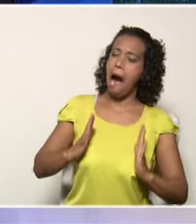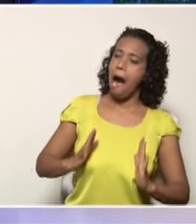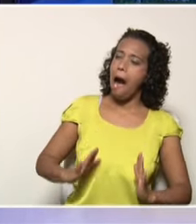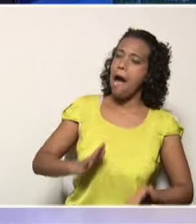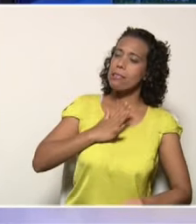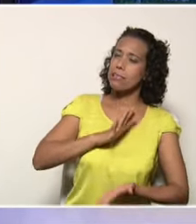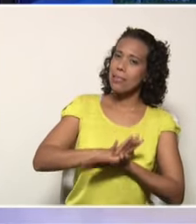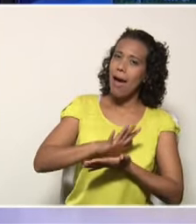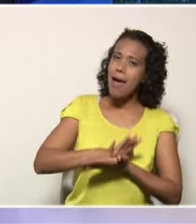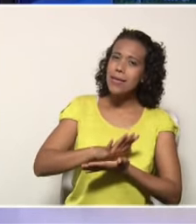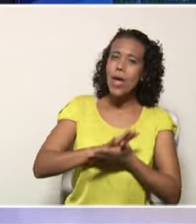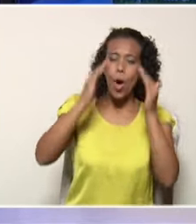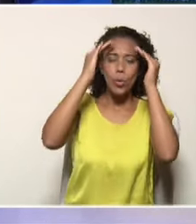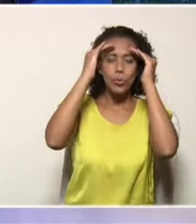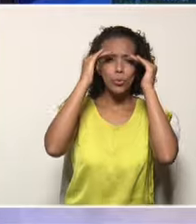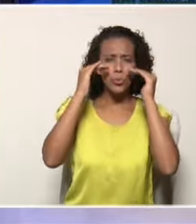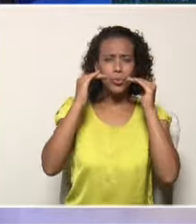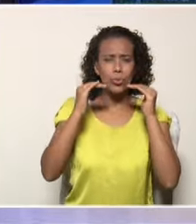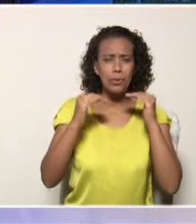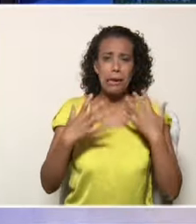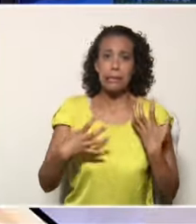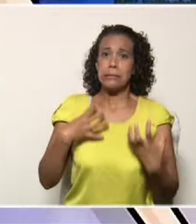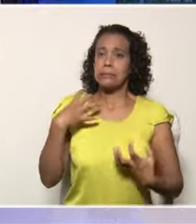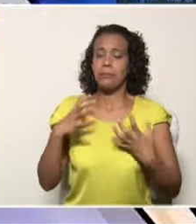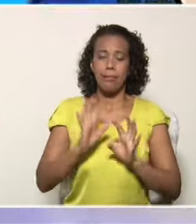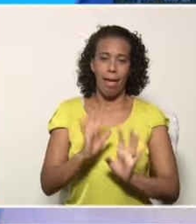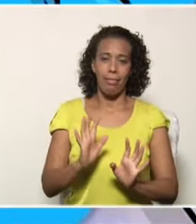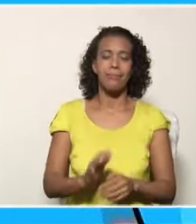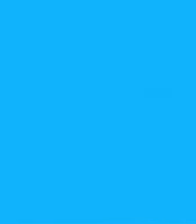relajado, sin ningún estrés.